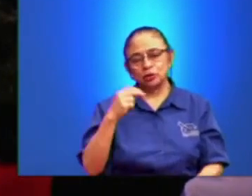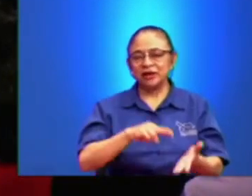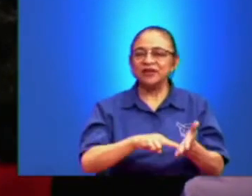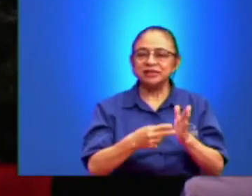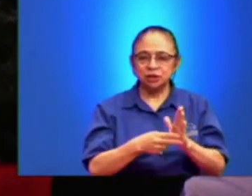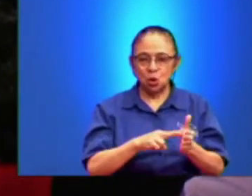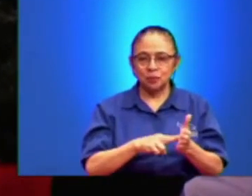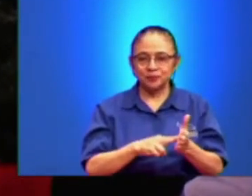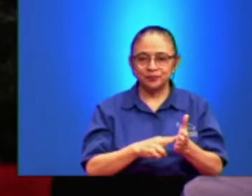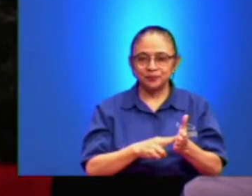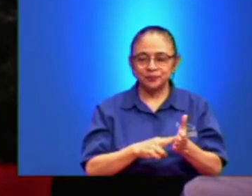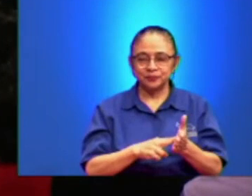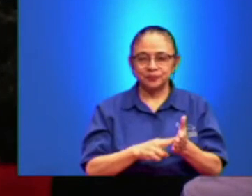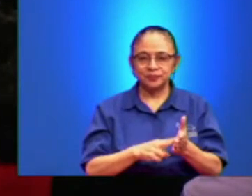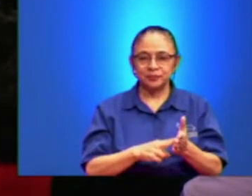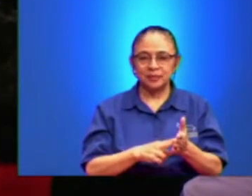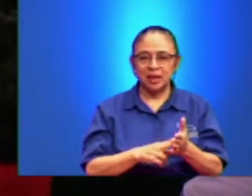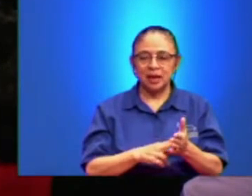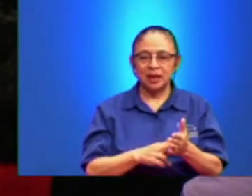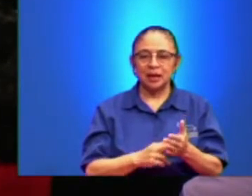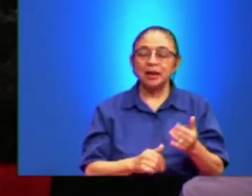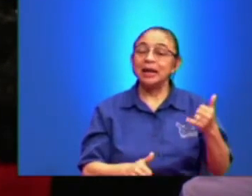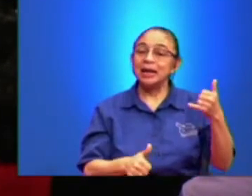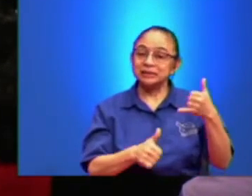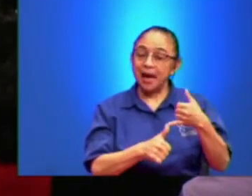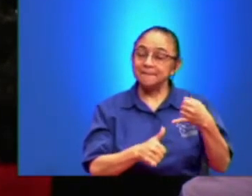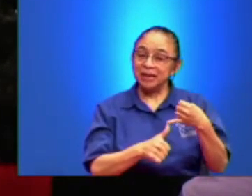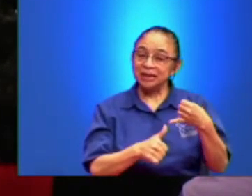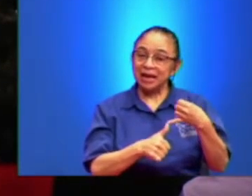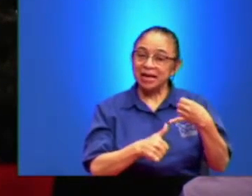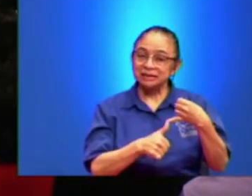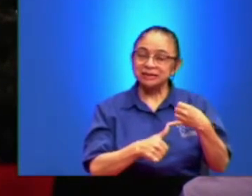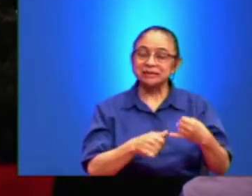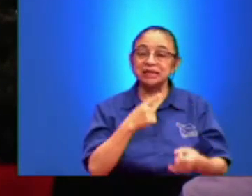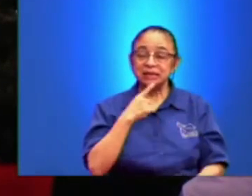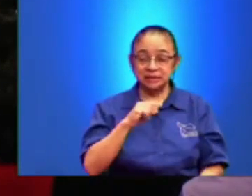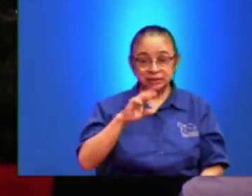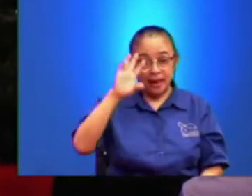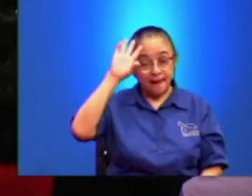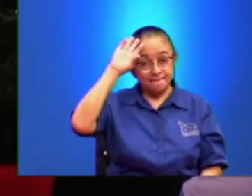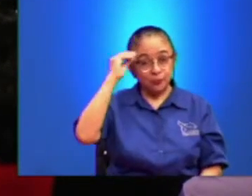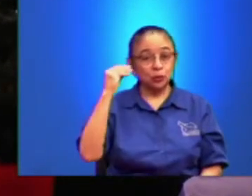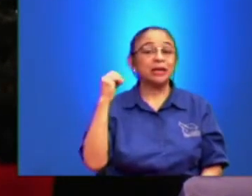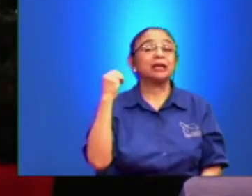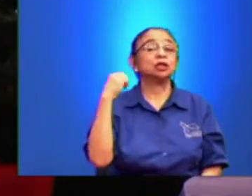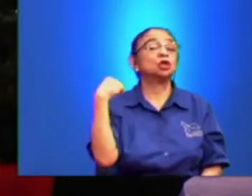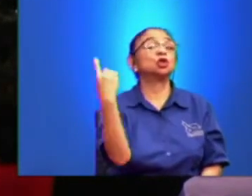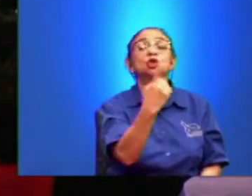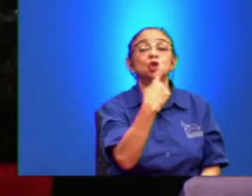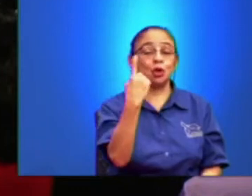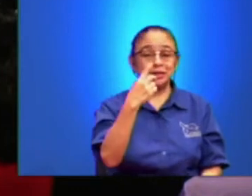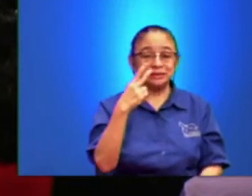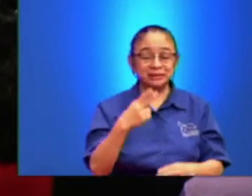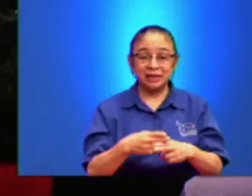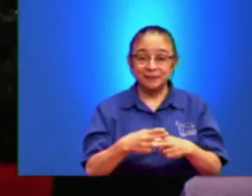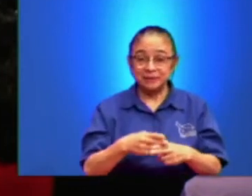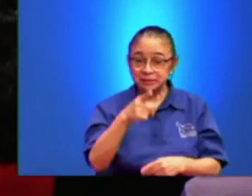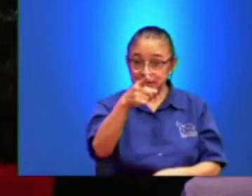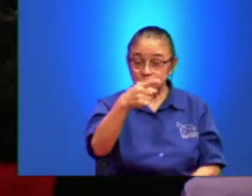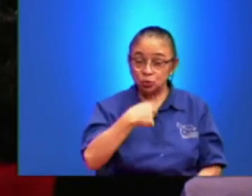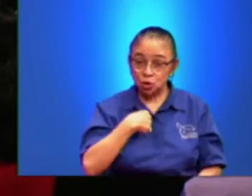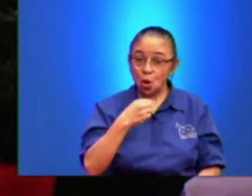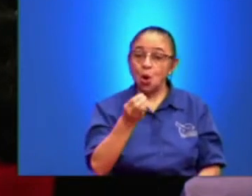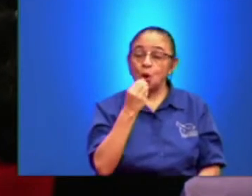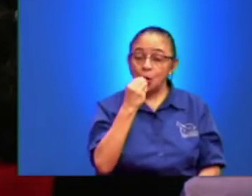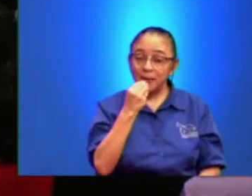otra versión las américas porque todas las veces que como es este pan y